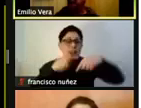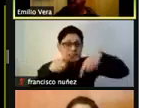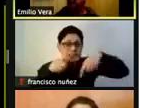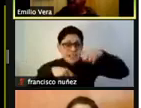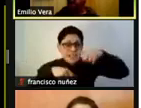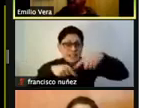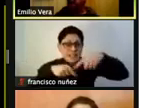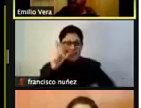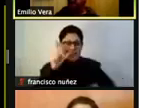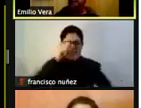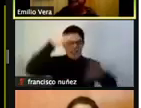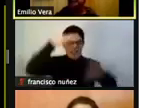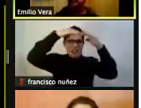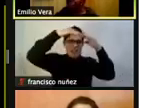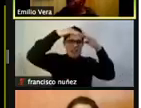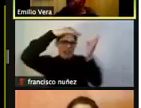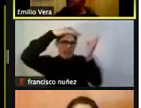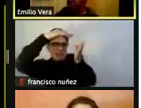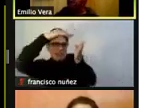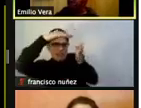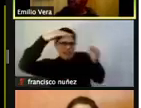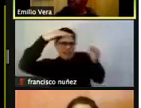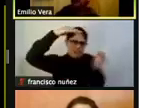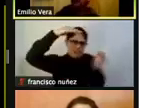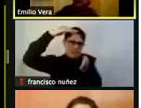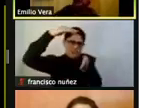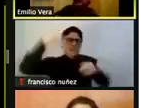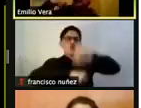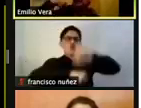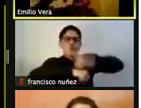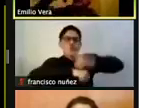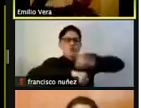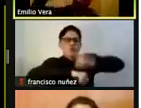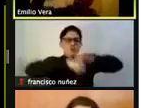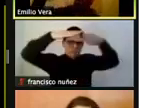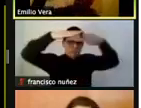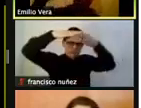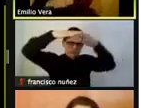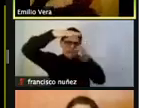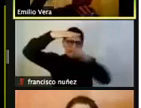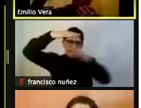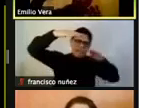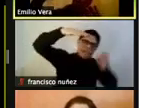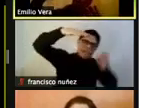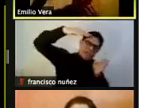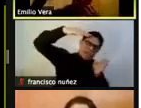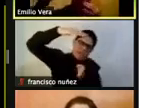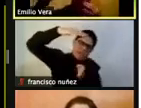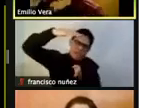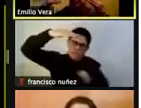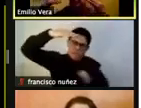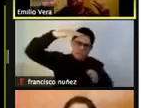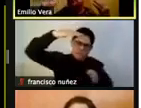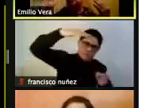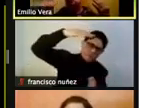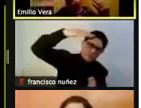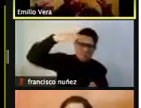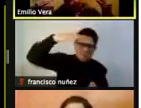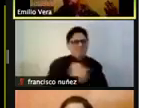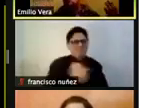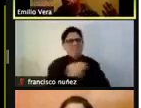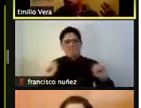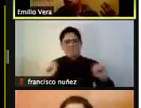que esté haciendo por métodos análogos algo desde un avión o